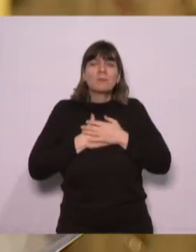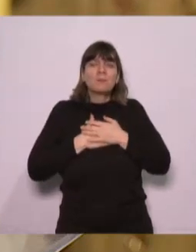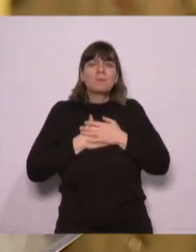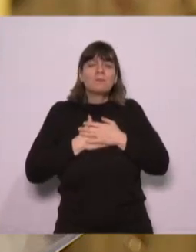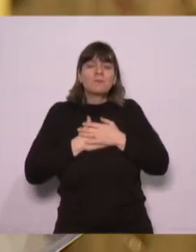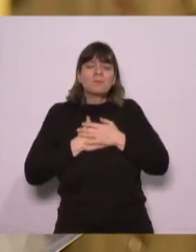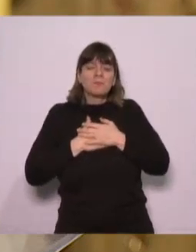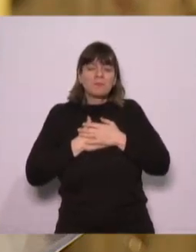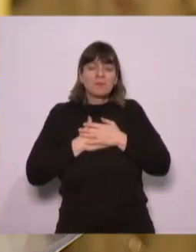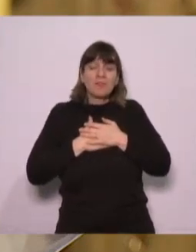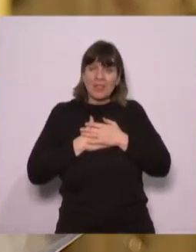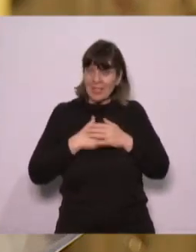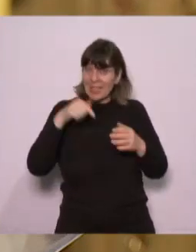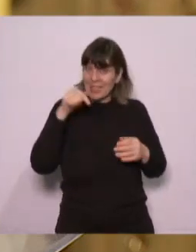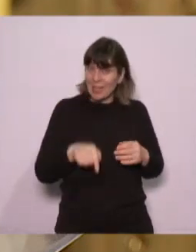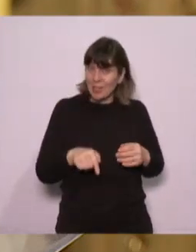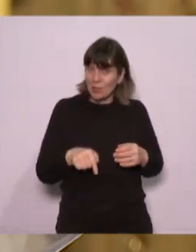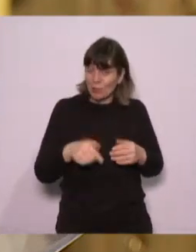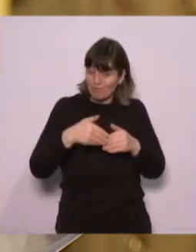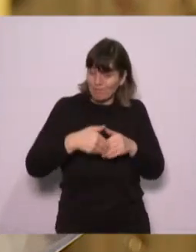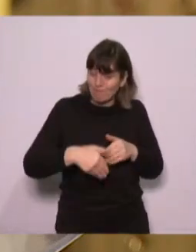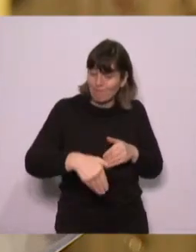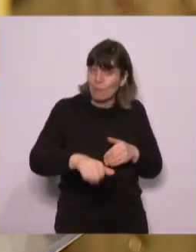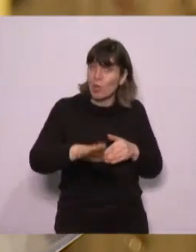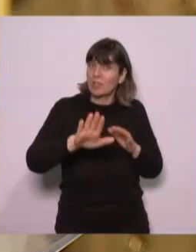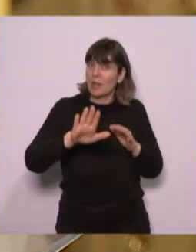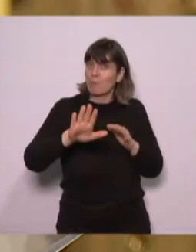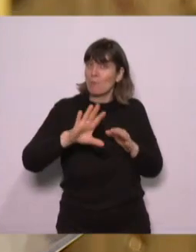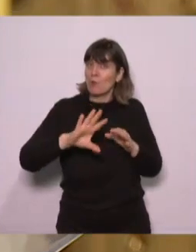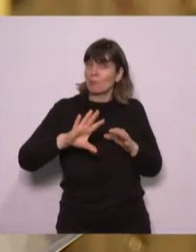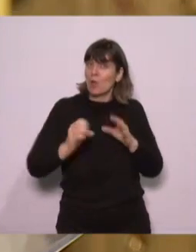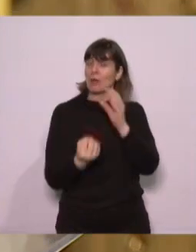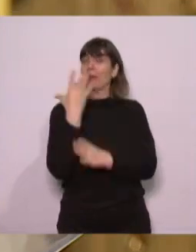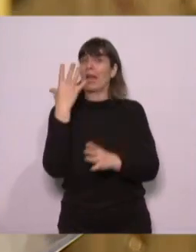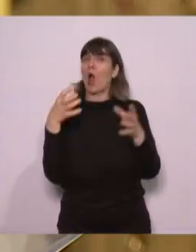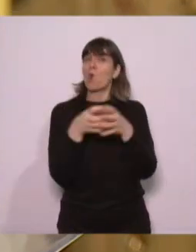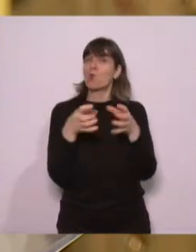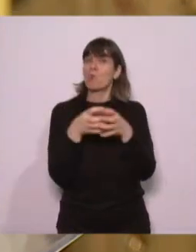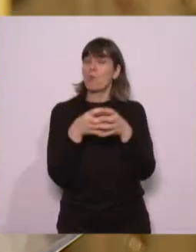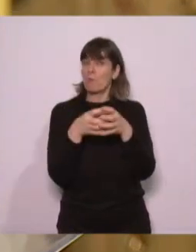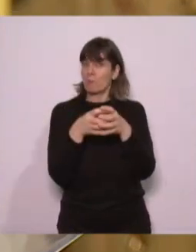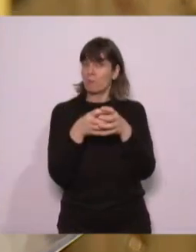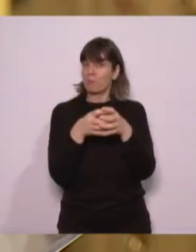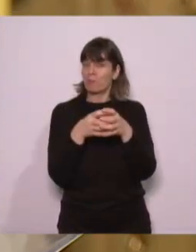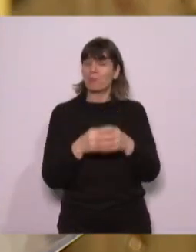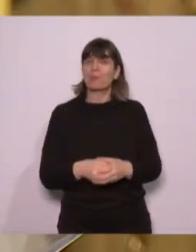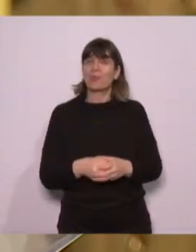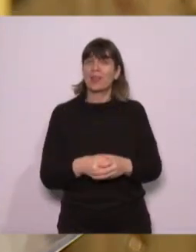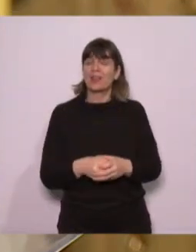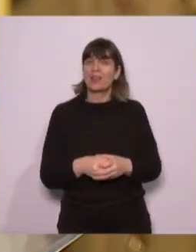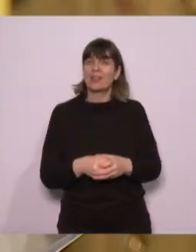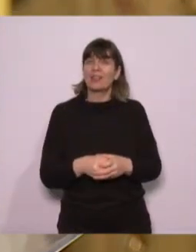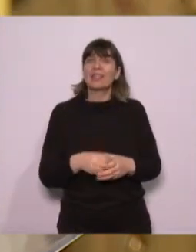Y esto lo decide con el tiempo formar un grupo, que son